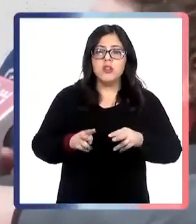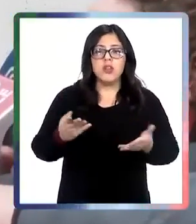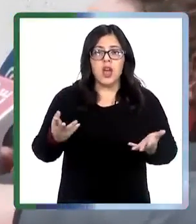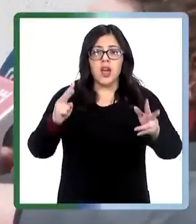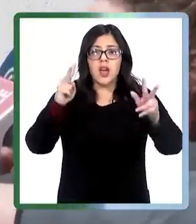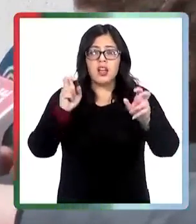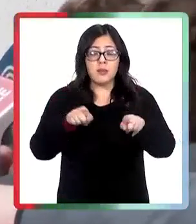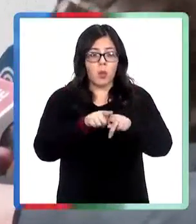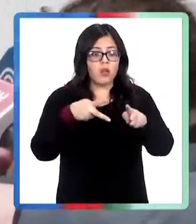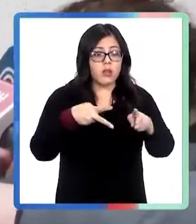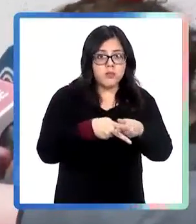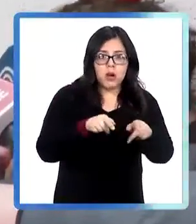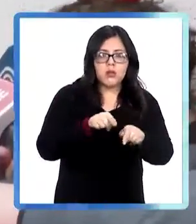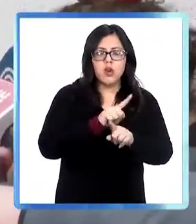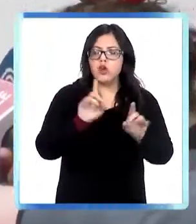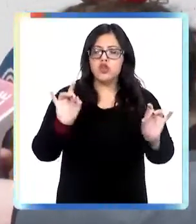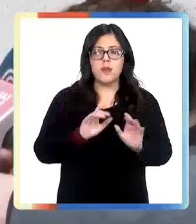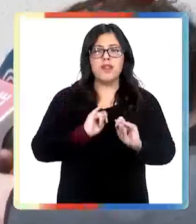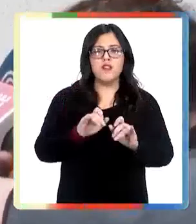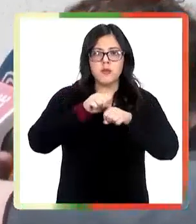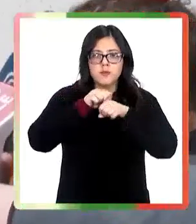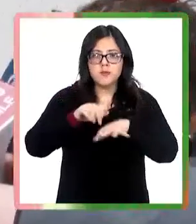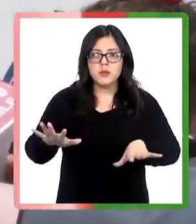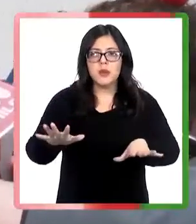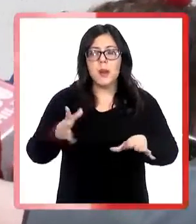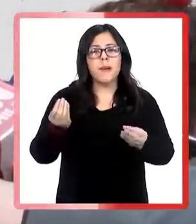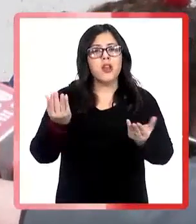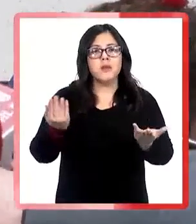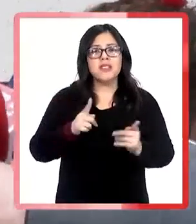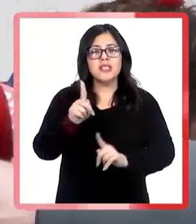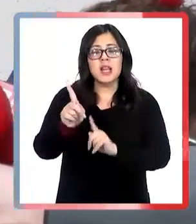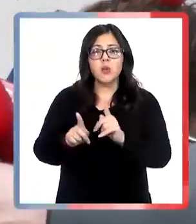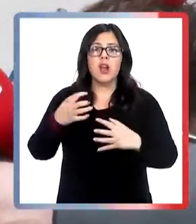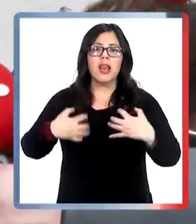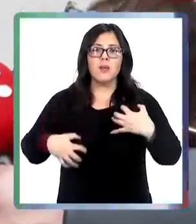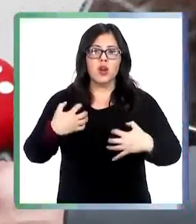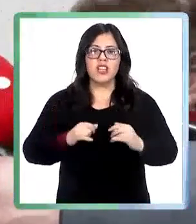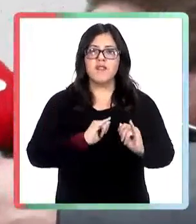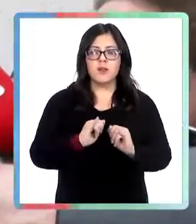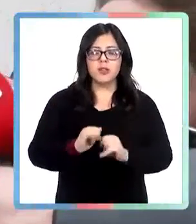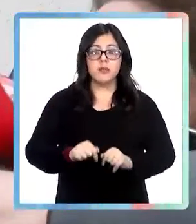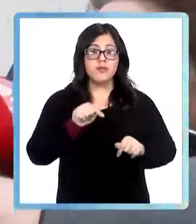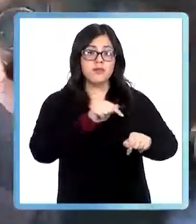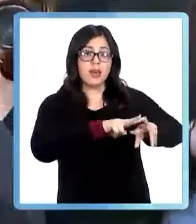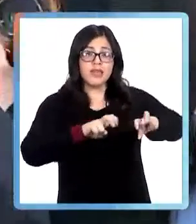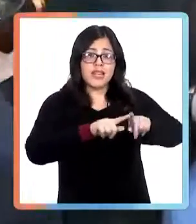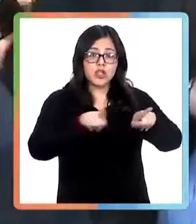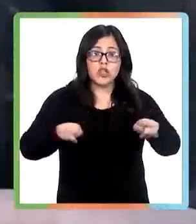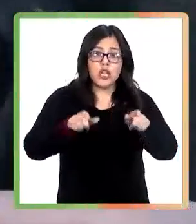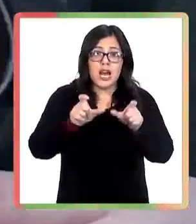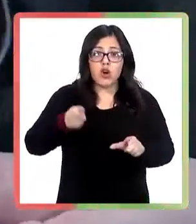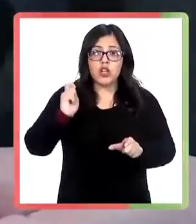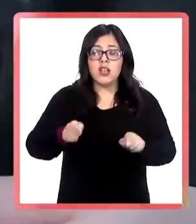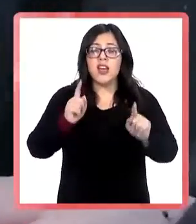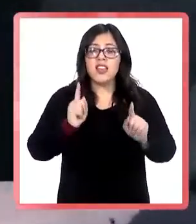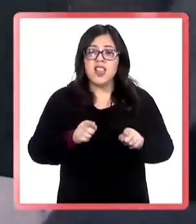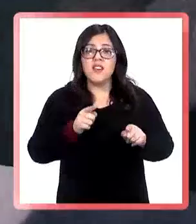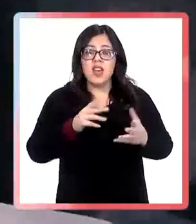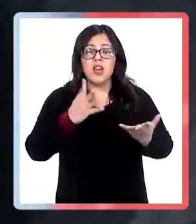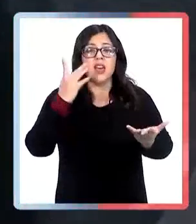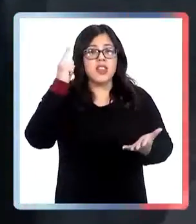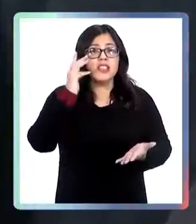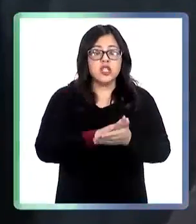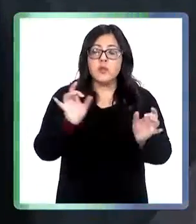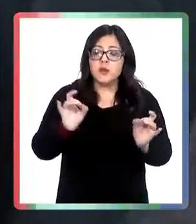hemos actuado no es en ningún caso de intervencionismo, sino de difundir información. Lo que pasa es que parece que hay algunos que les molesta que se informe. La investigación de la Contraloría